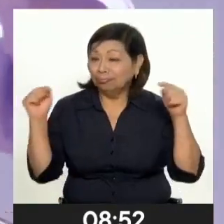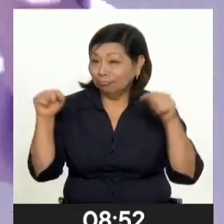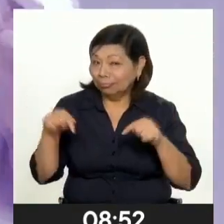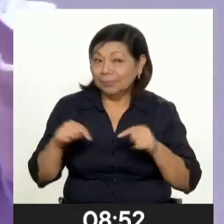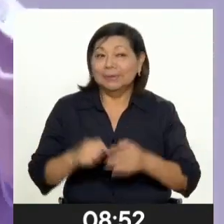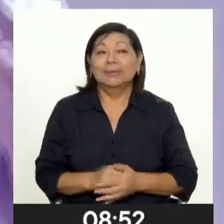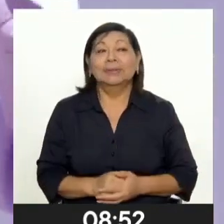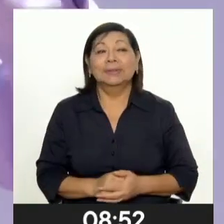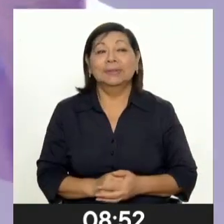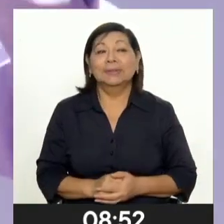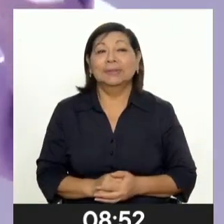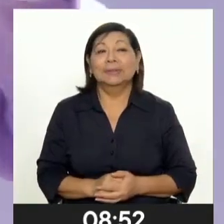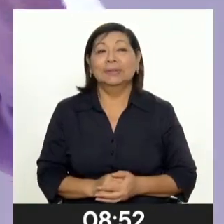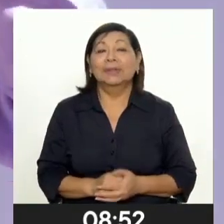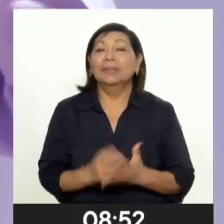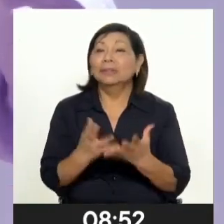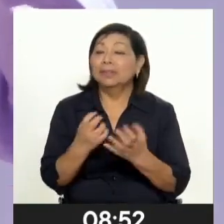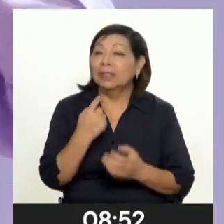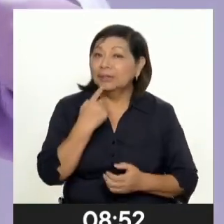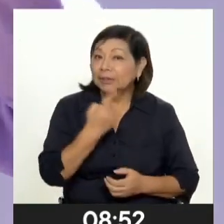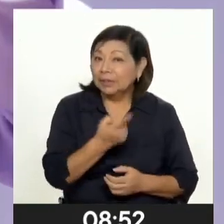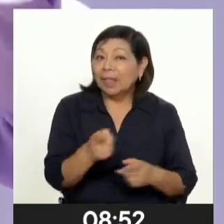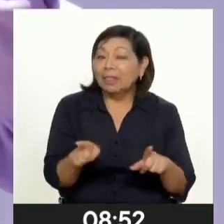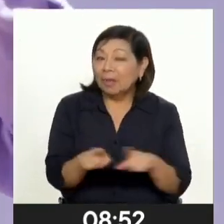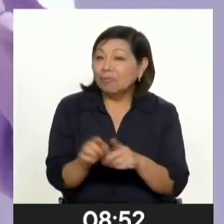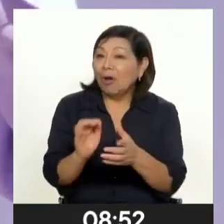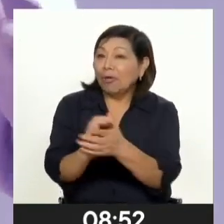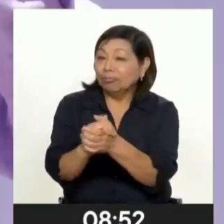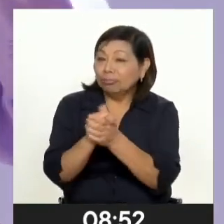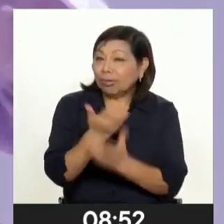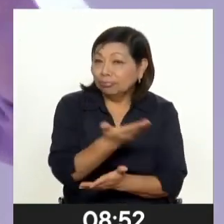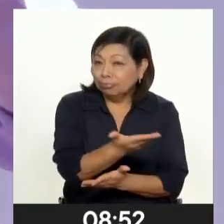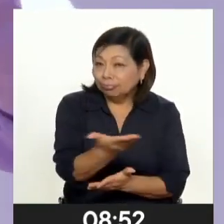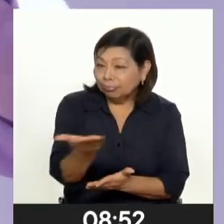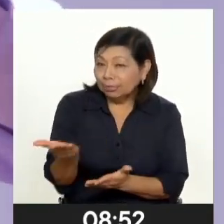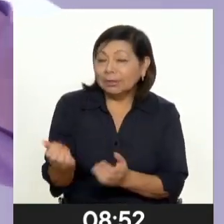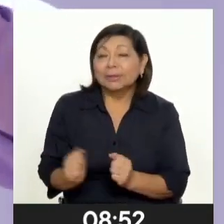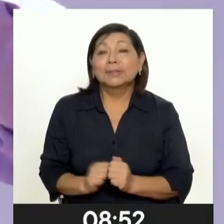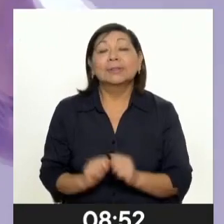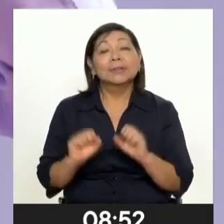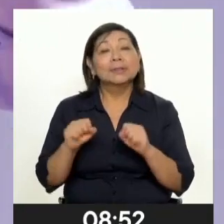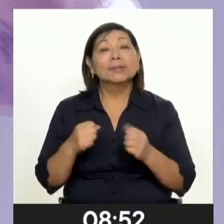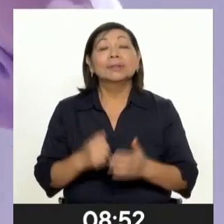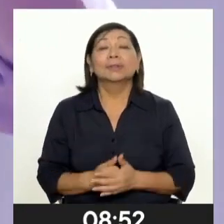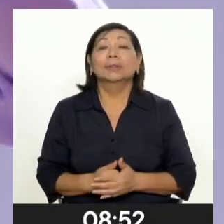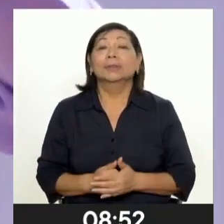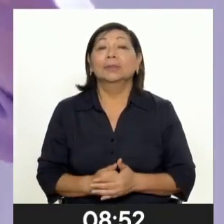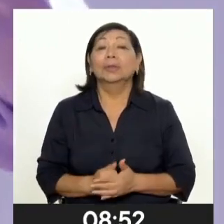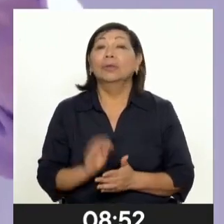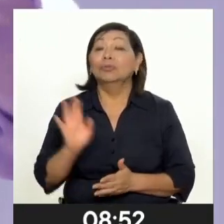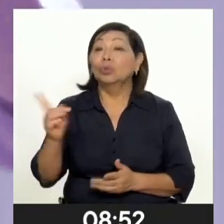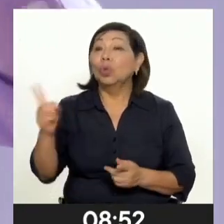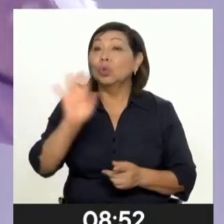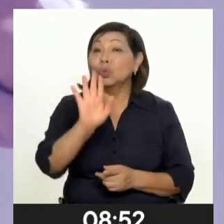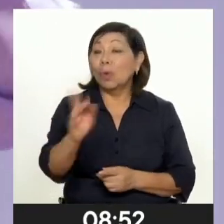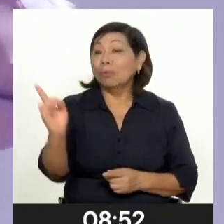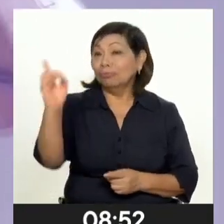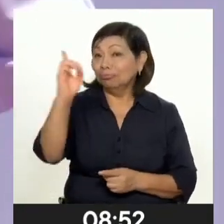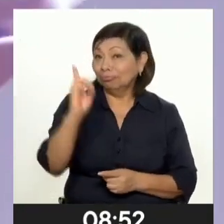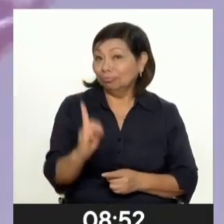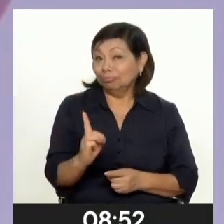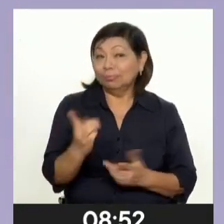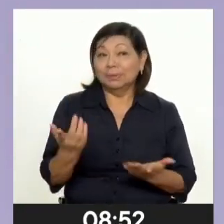concurrido, queremos también saludarlos y decirles que su presencia